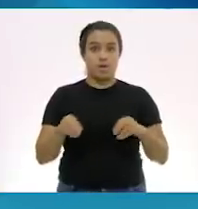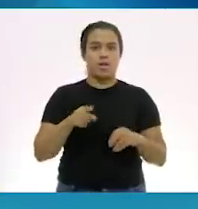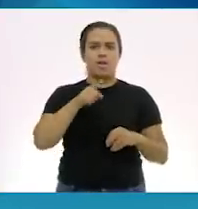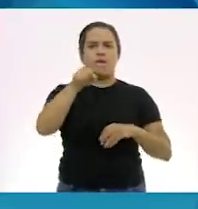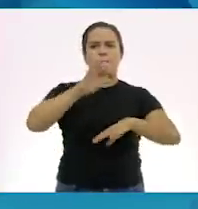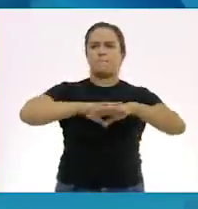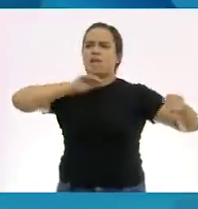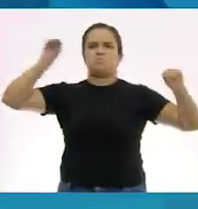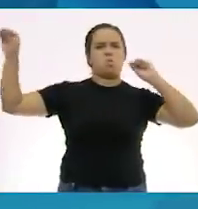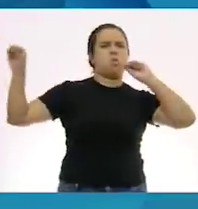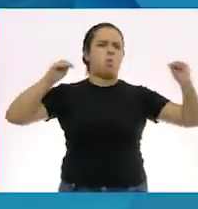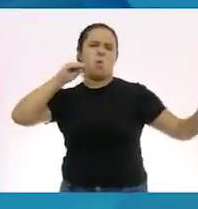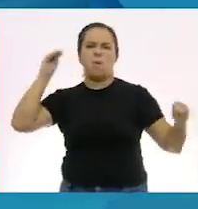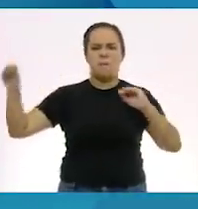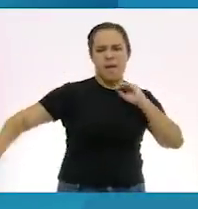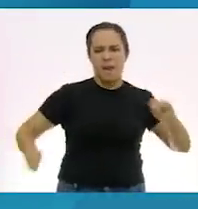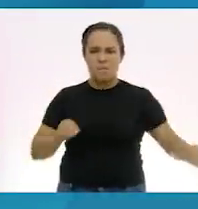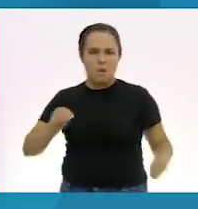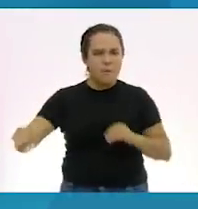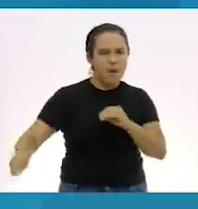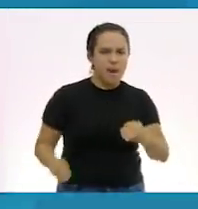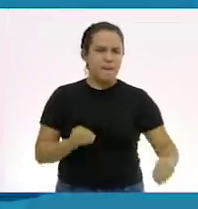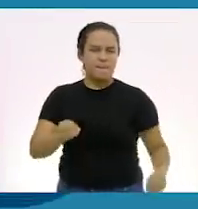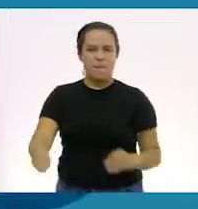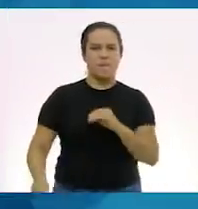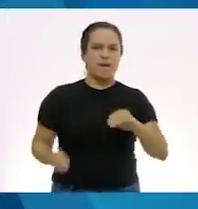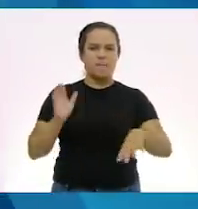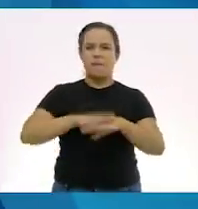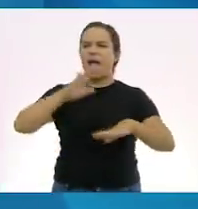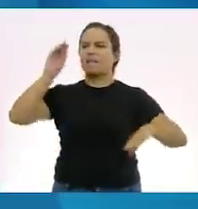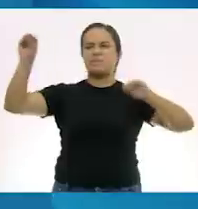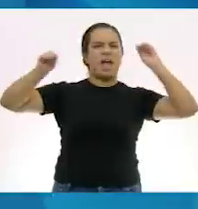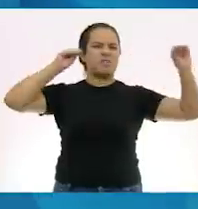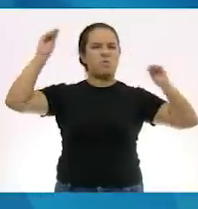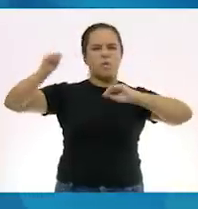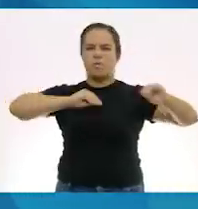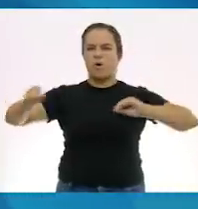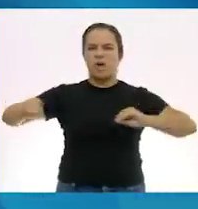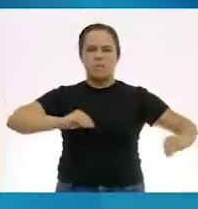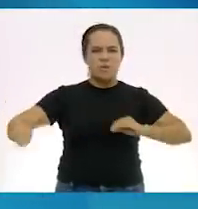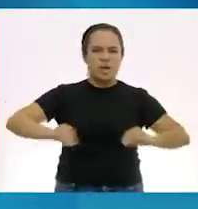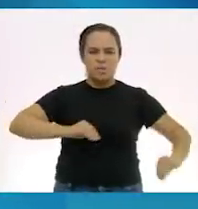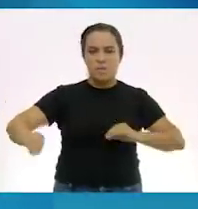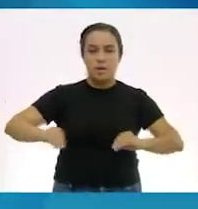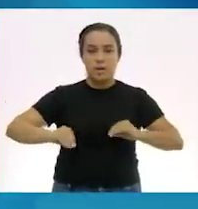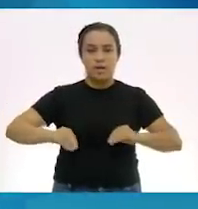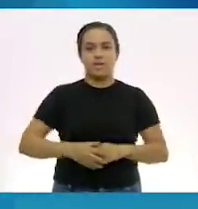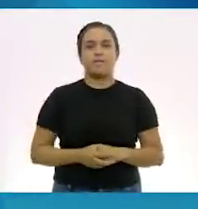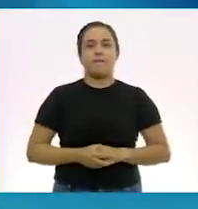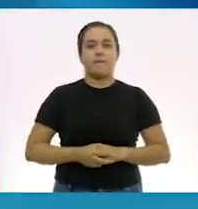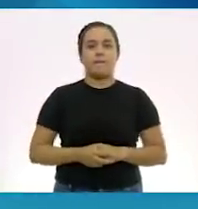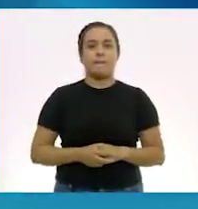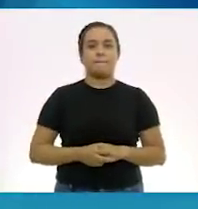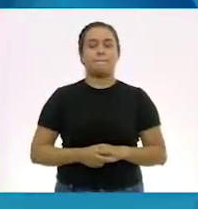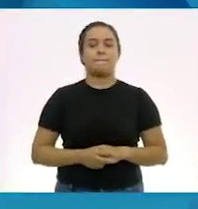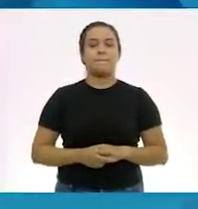de los pies. Los deditos de los pies los movemos, los movemos. Cambiamos, deditos de los pies, los movemos, los